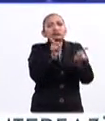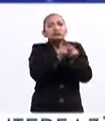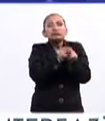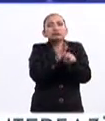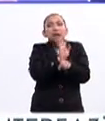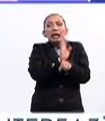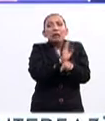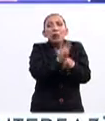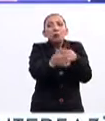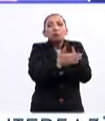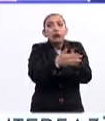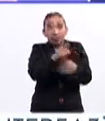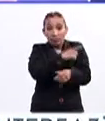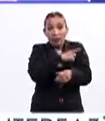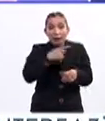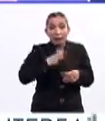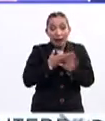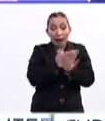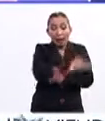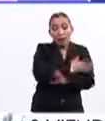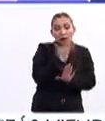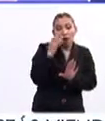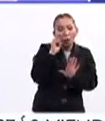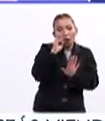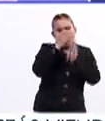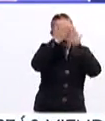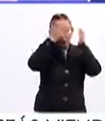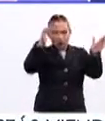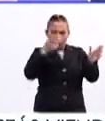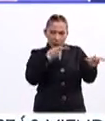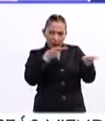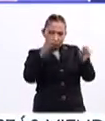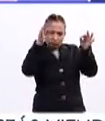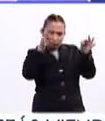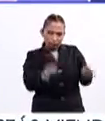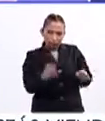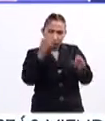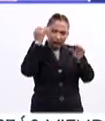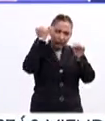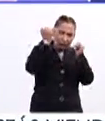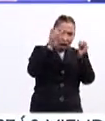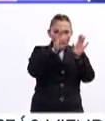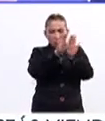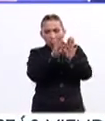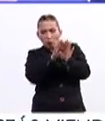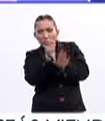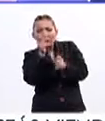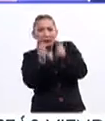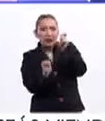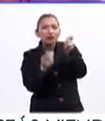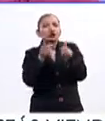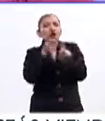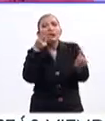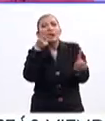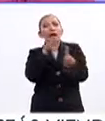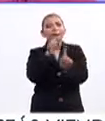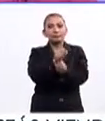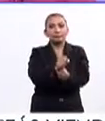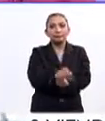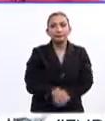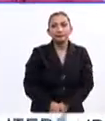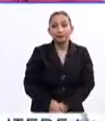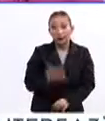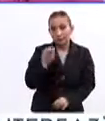de película, hay que tener toda una visión muy bien plantada para poder entender hacia dónde queremos